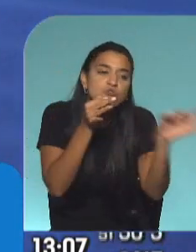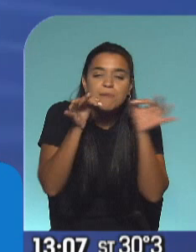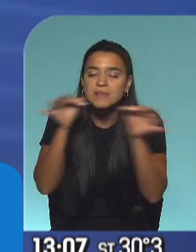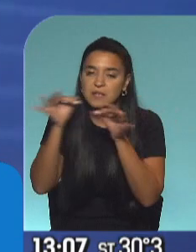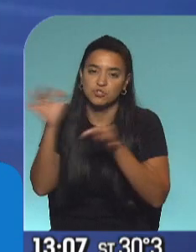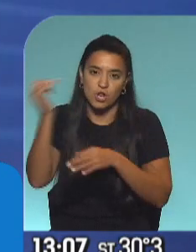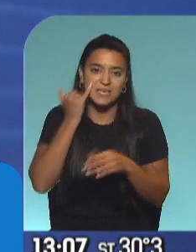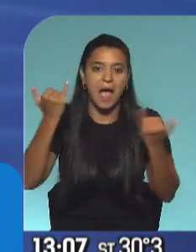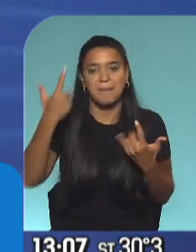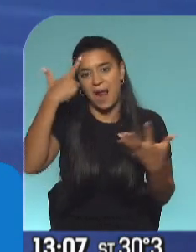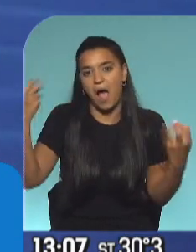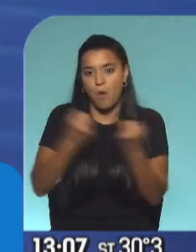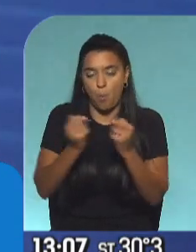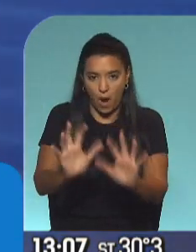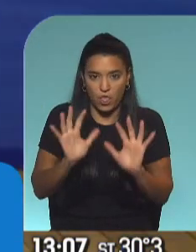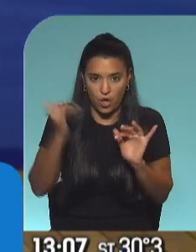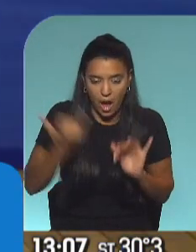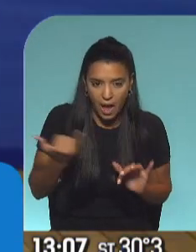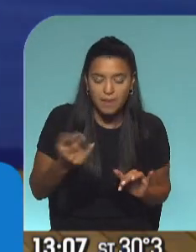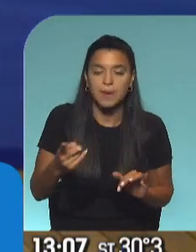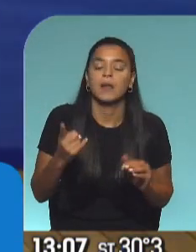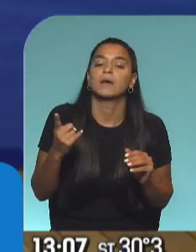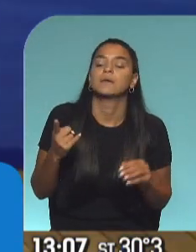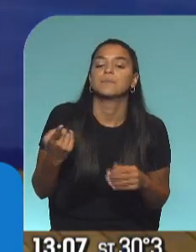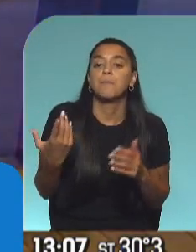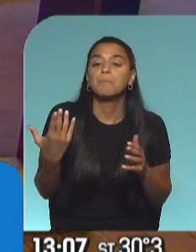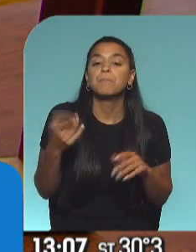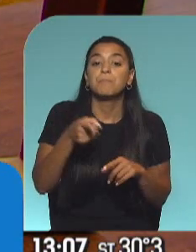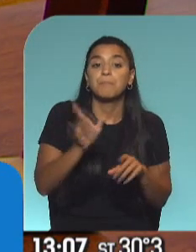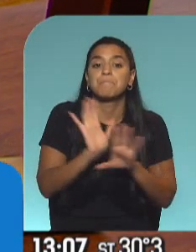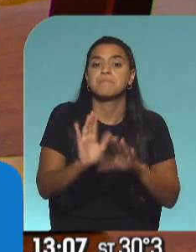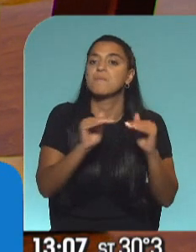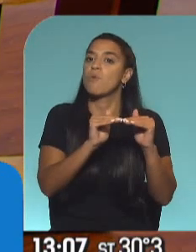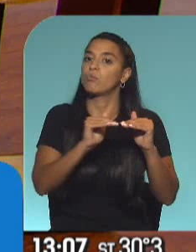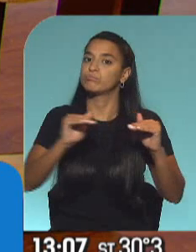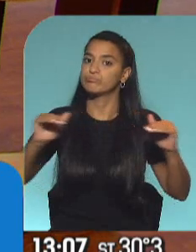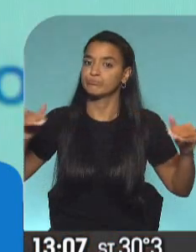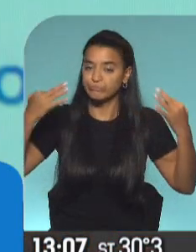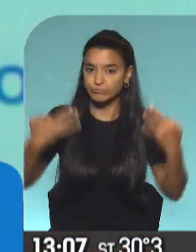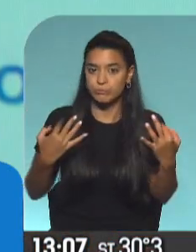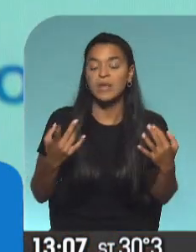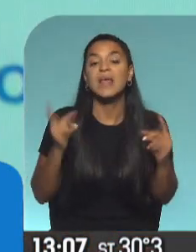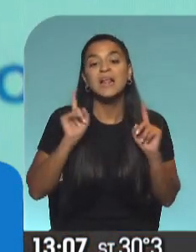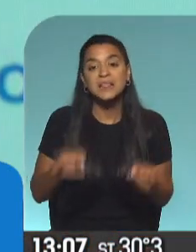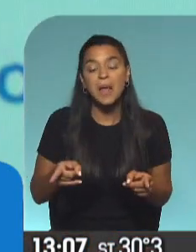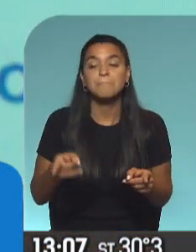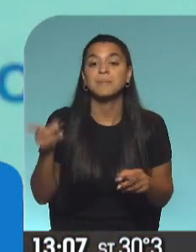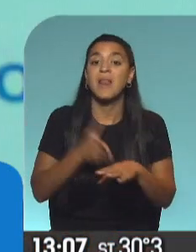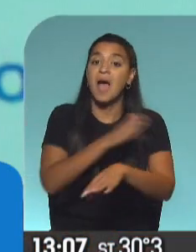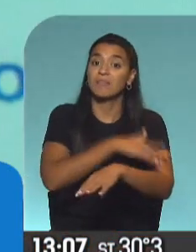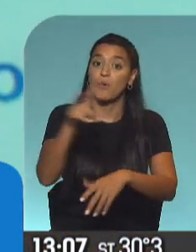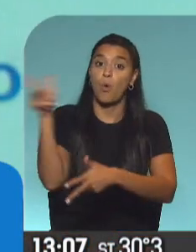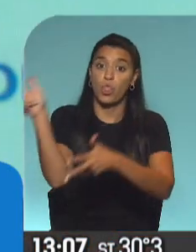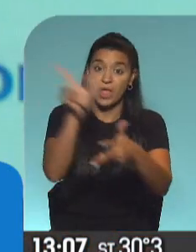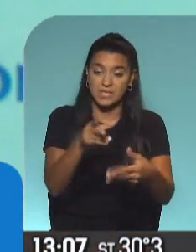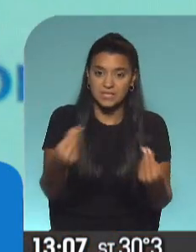hacer los acuerdos sustitutos de ese acuerdo para que mantengan por lo menos el mismo estatus. Claro. Ahí también está lo que vos mencionabas recién,